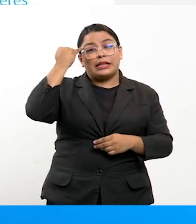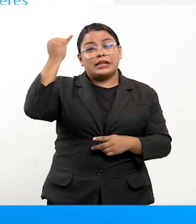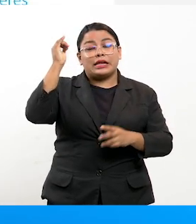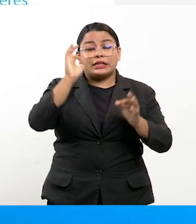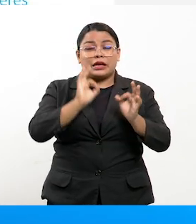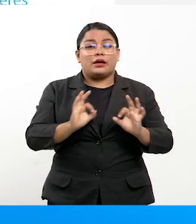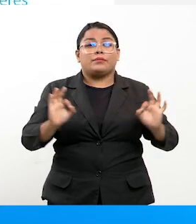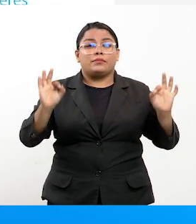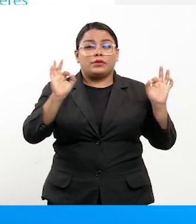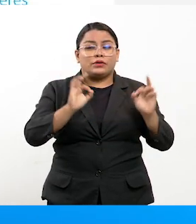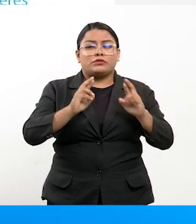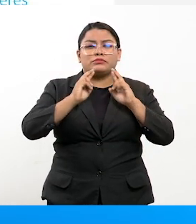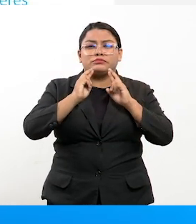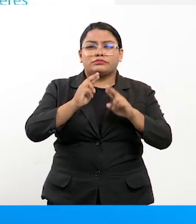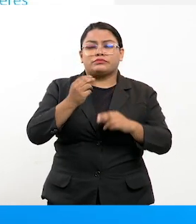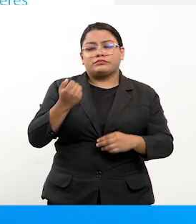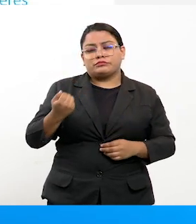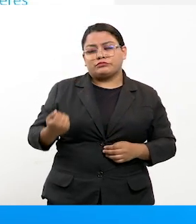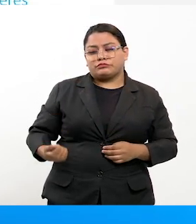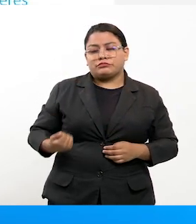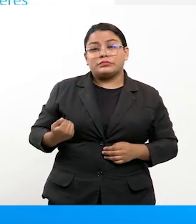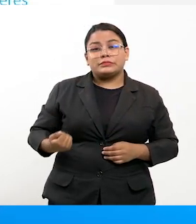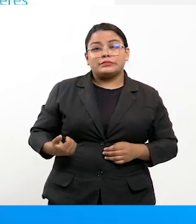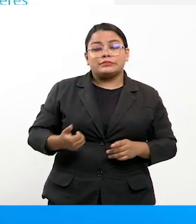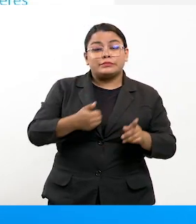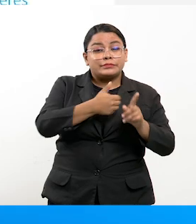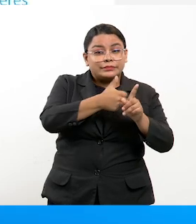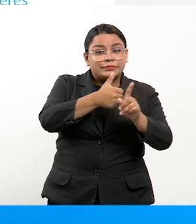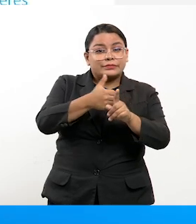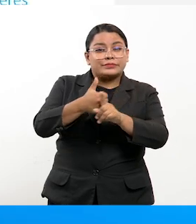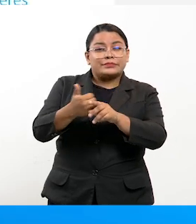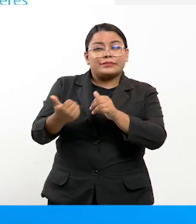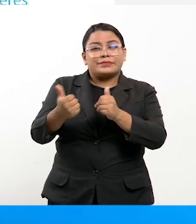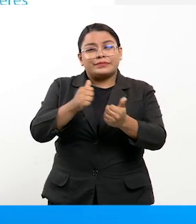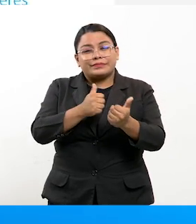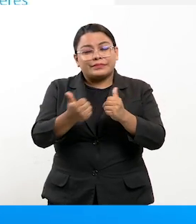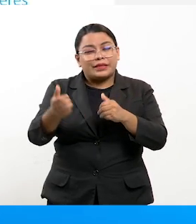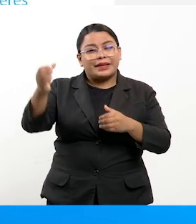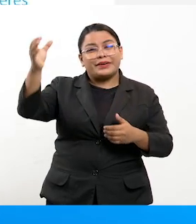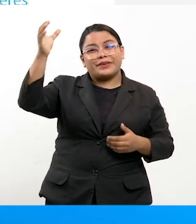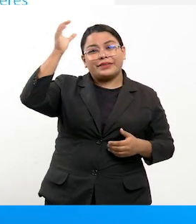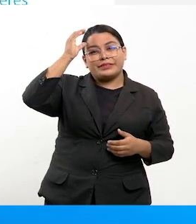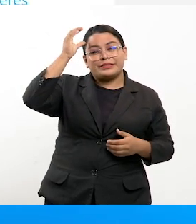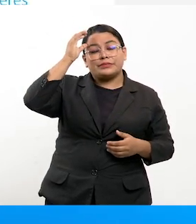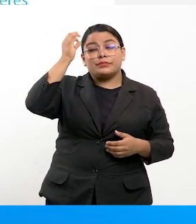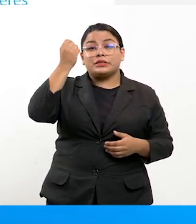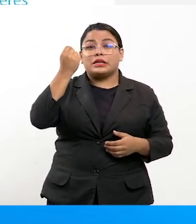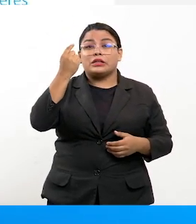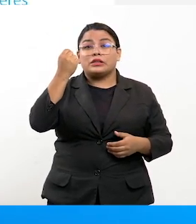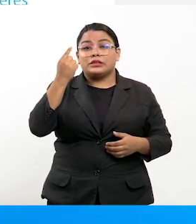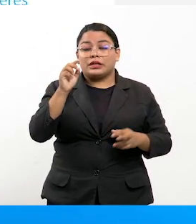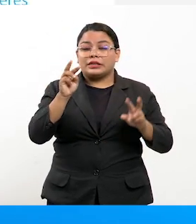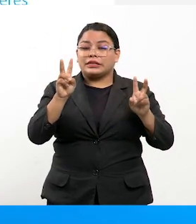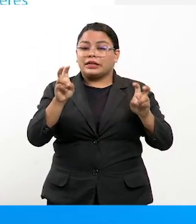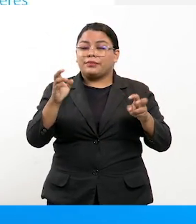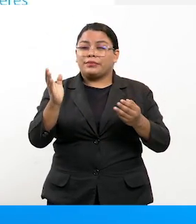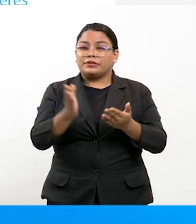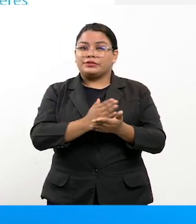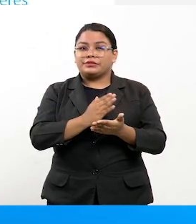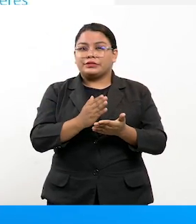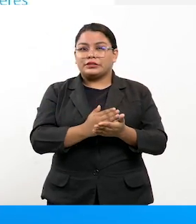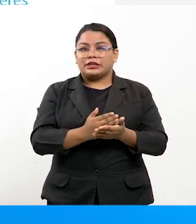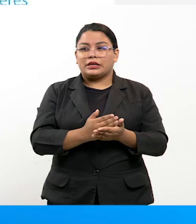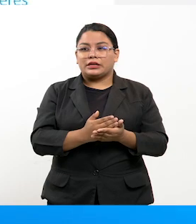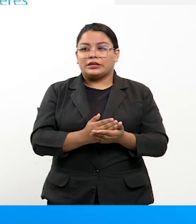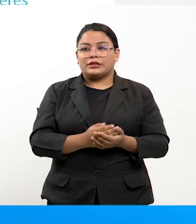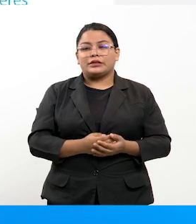La resolución de cada estudiante dependerá del conocimiento, de la comprensión del tema estudiado y